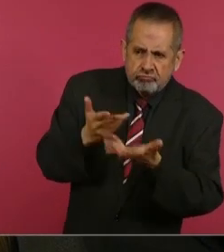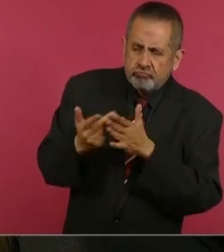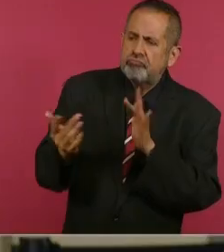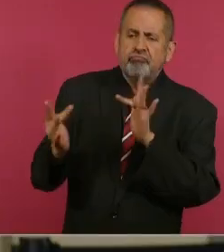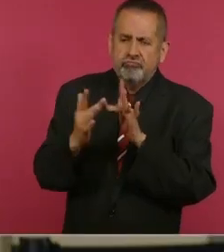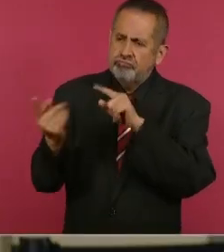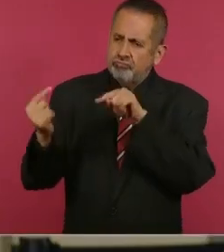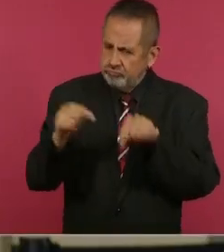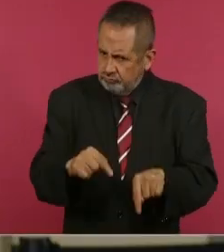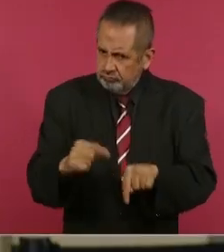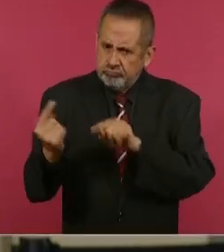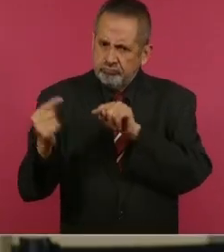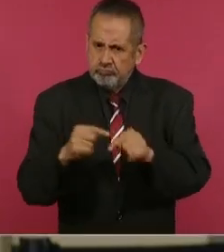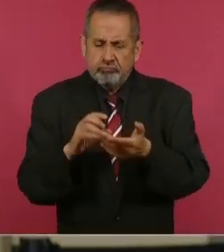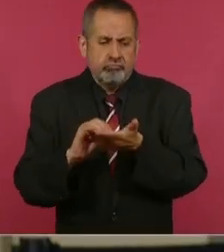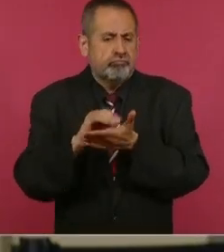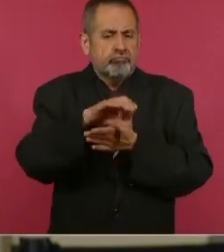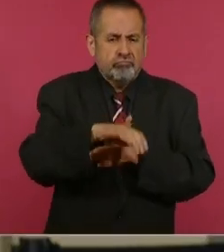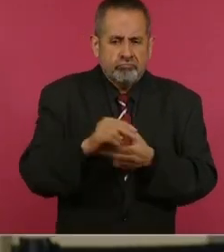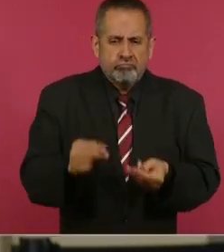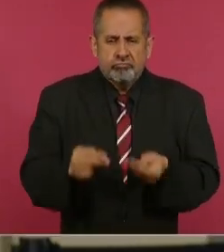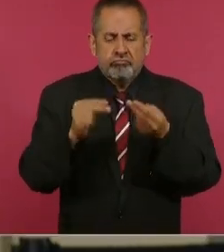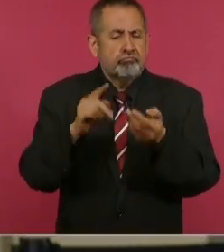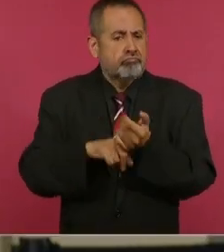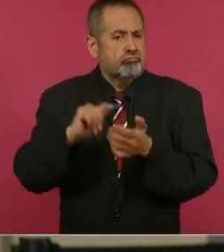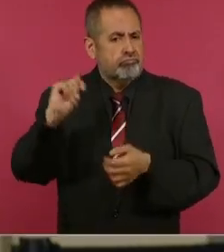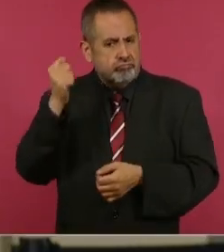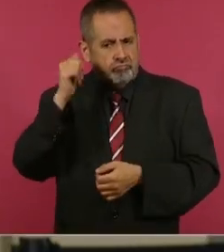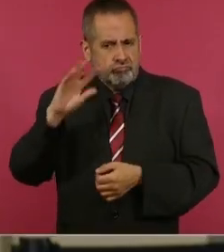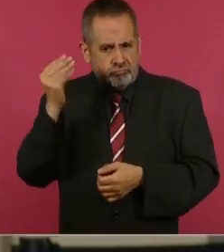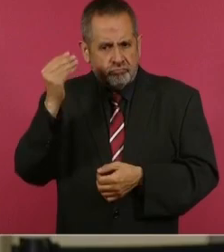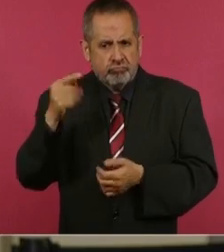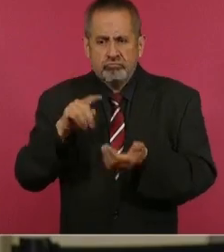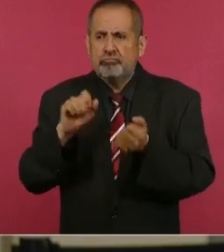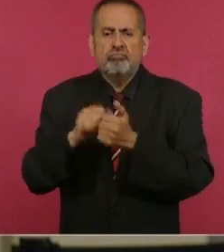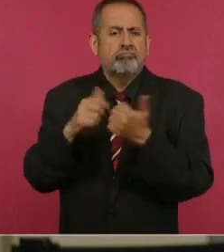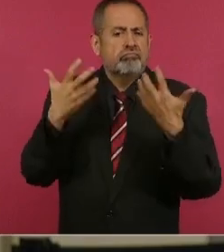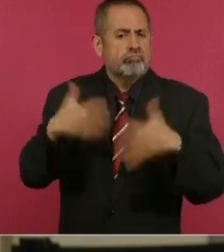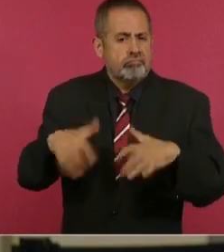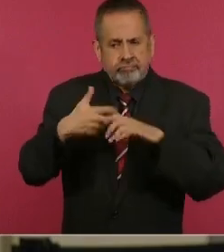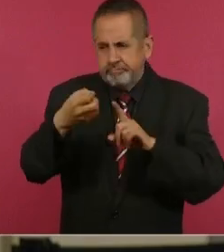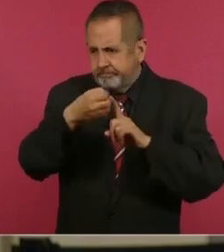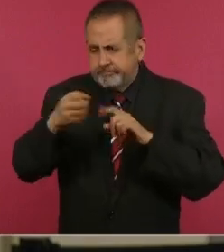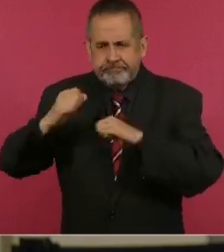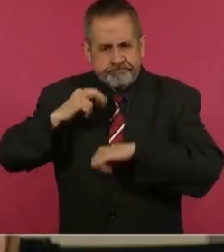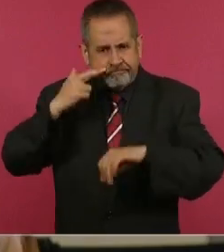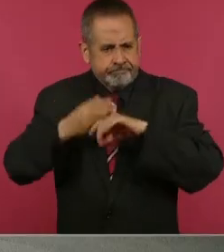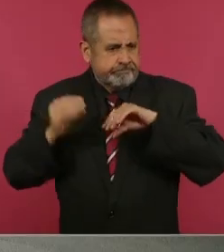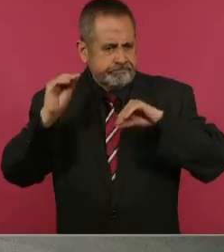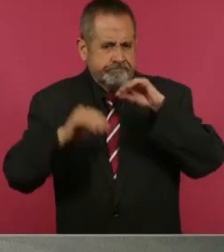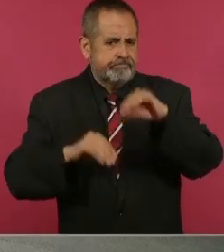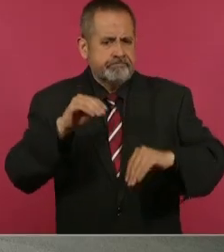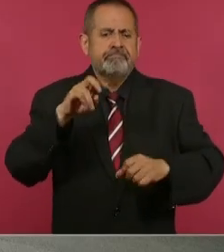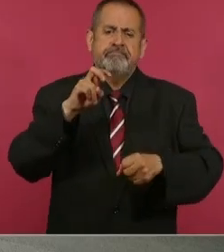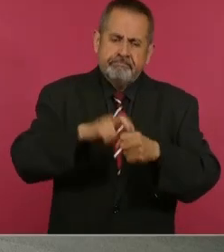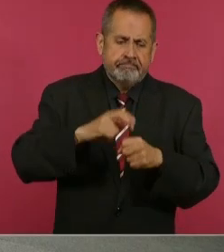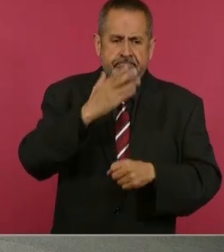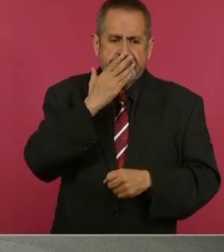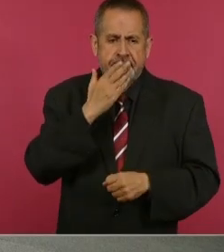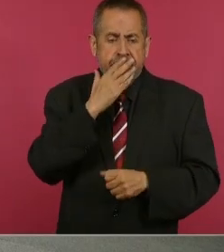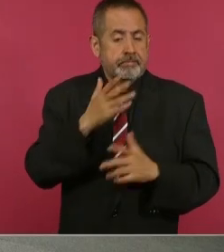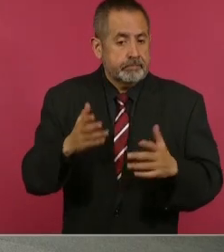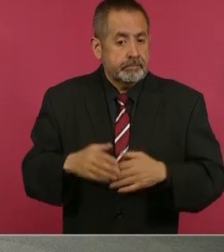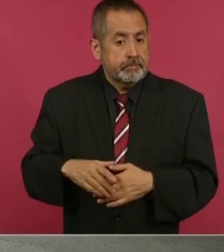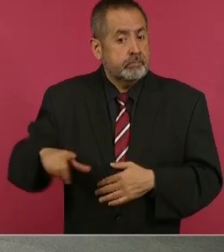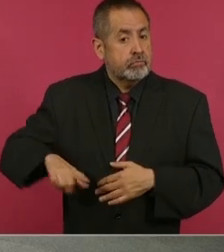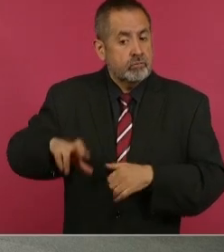lleguen más inversiones de alta tecnología, que empresas de logística se puedan establecer en Sonora. Y el gobernador